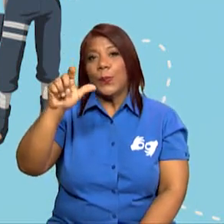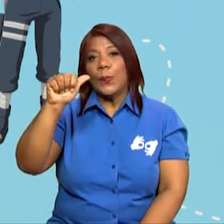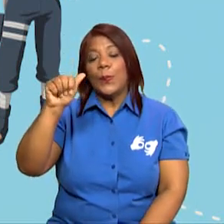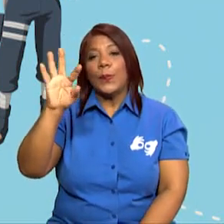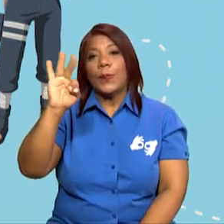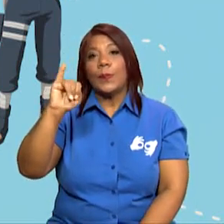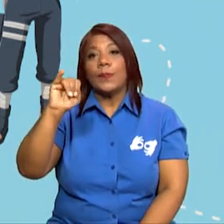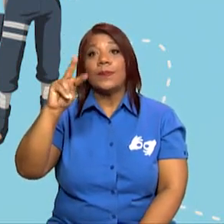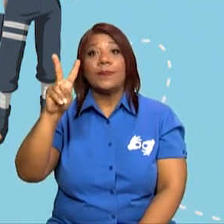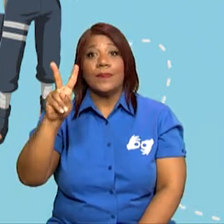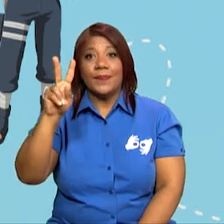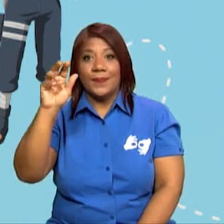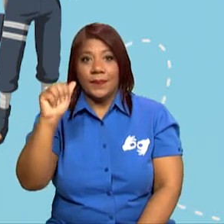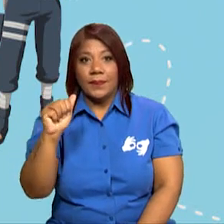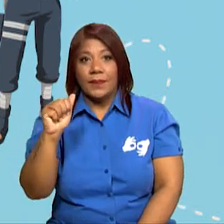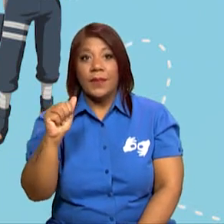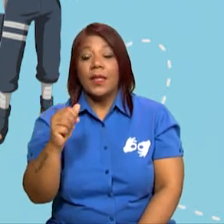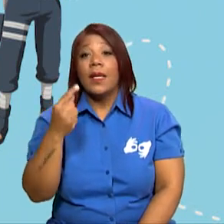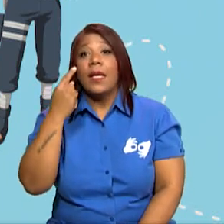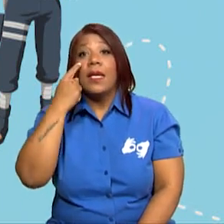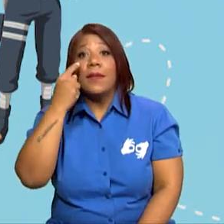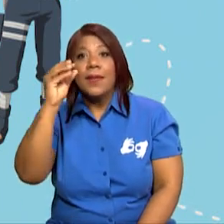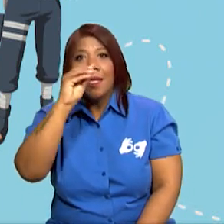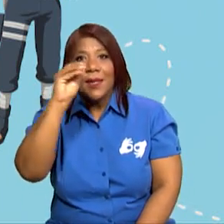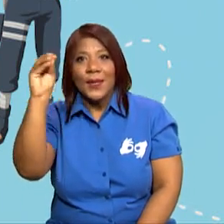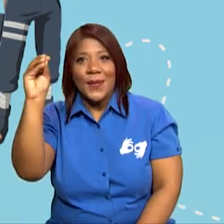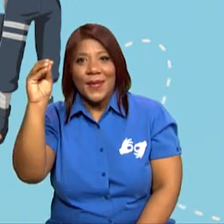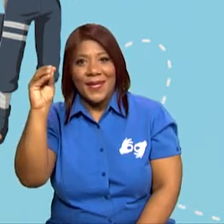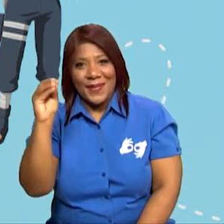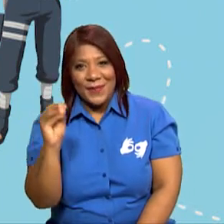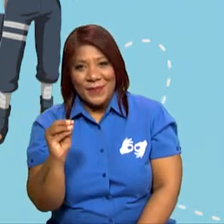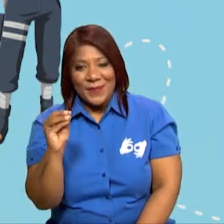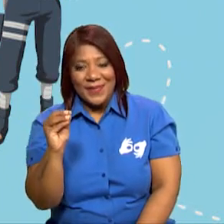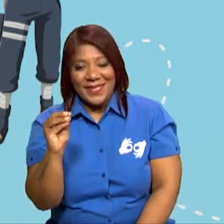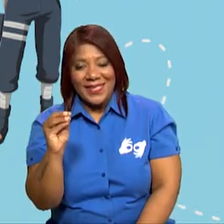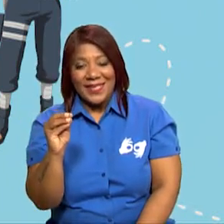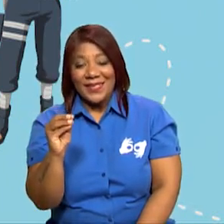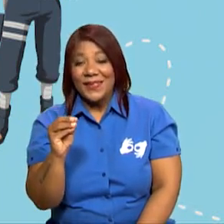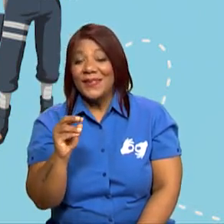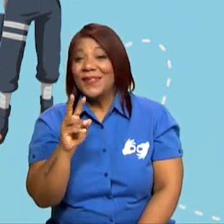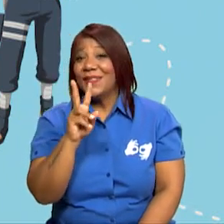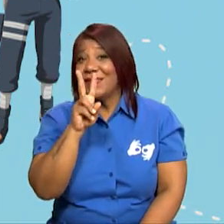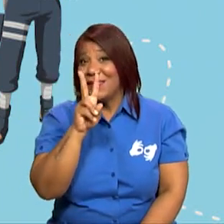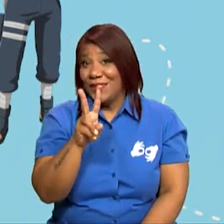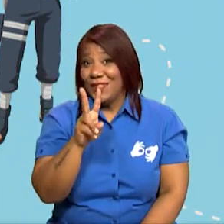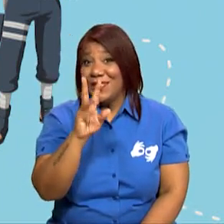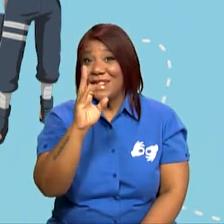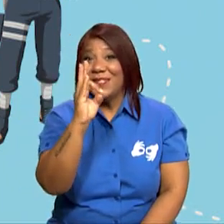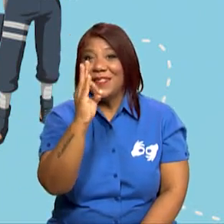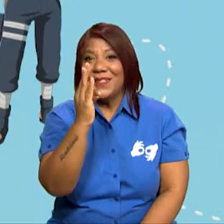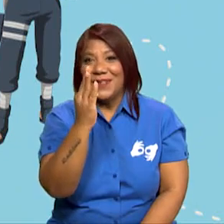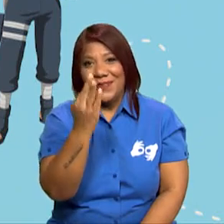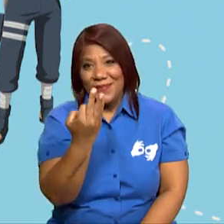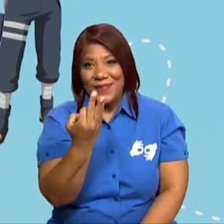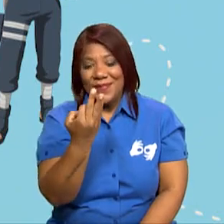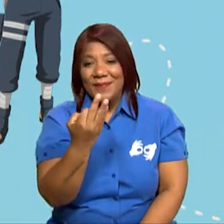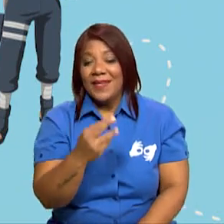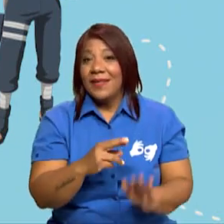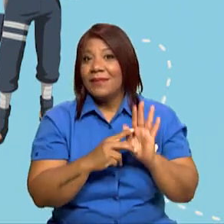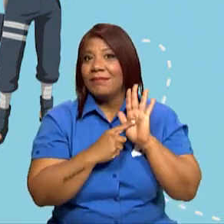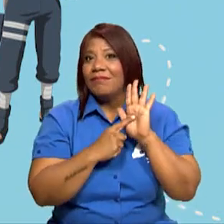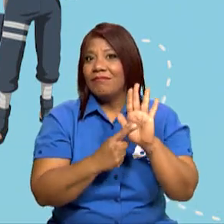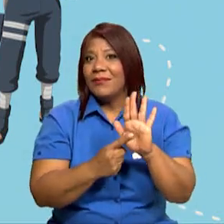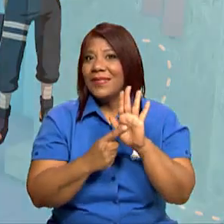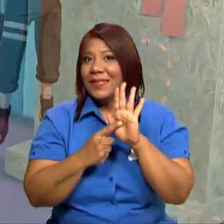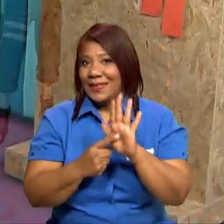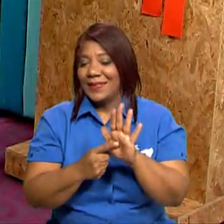el de el valor decimal de la razón y el porciento para poder representar la frecuencia relativa. Entonces, estos son dos conceptos